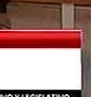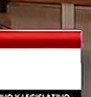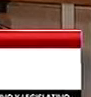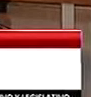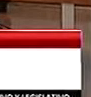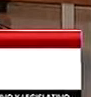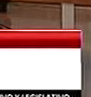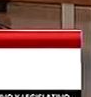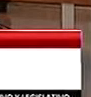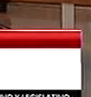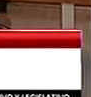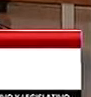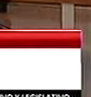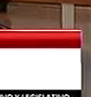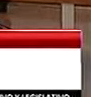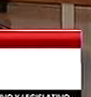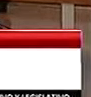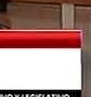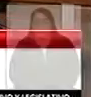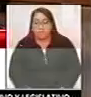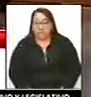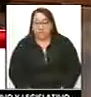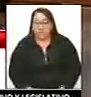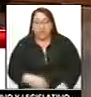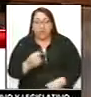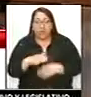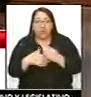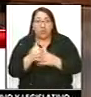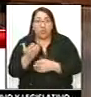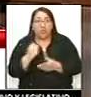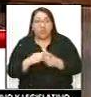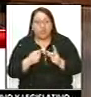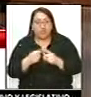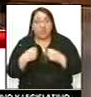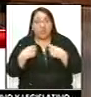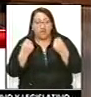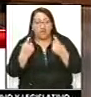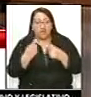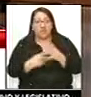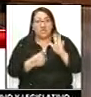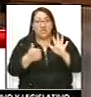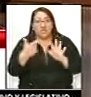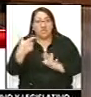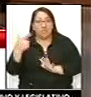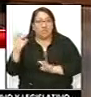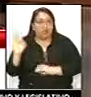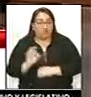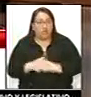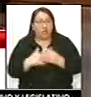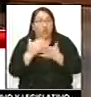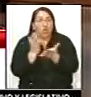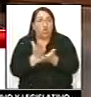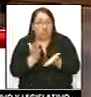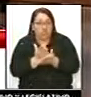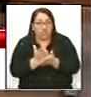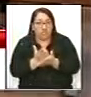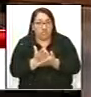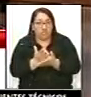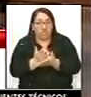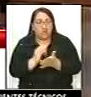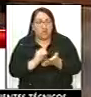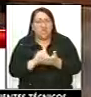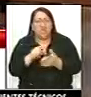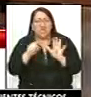implemento. Pero ¿qué herramienta tengo para cobrar? Entonces, si entendemos que el 76% de los colegios, que son más